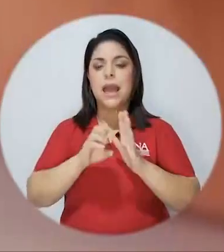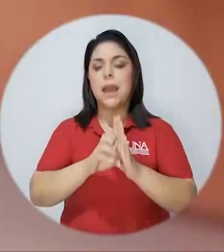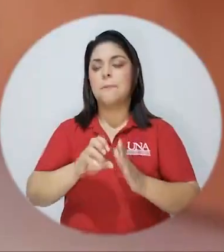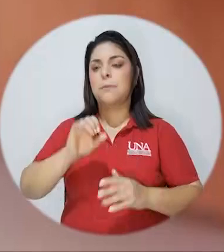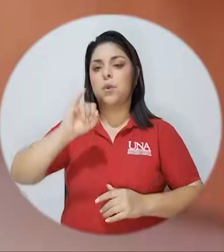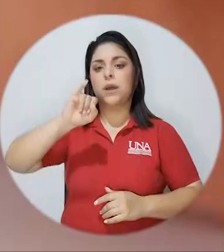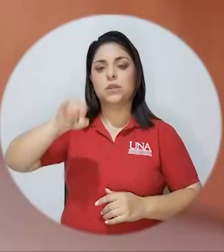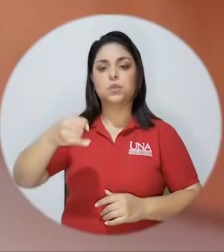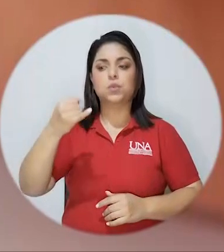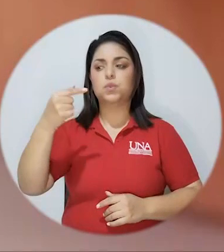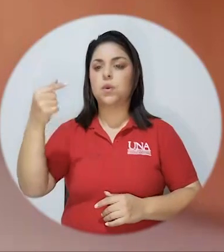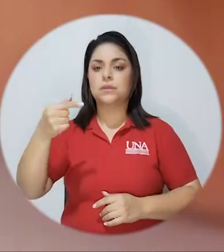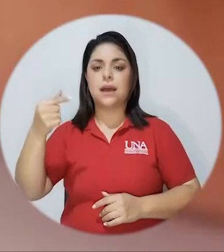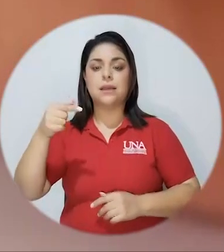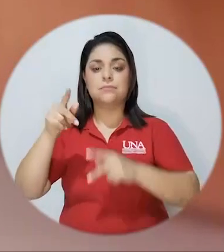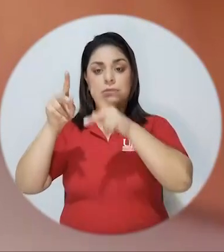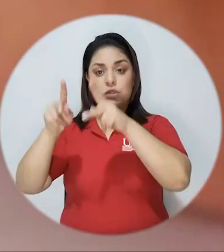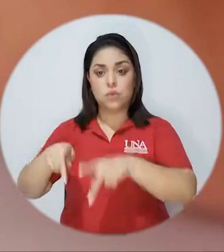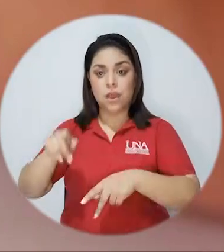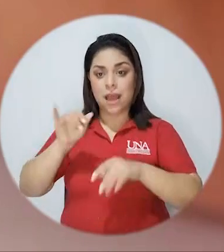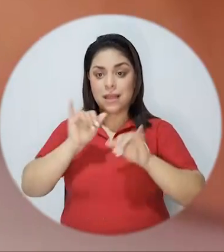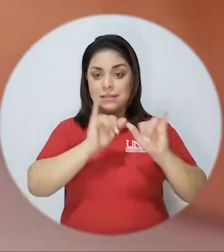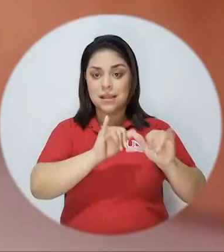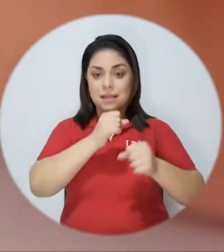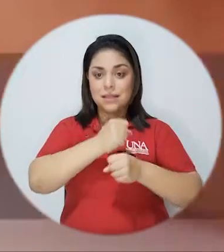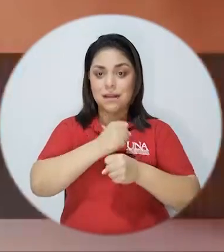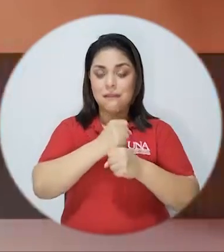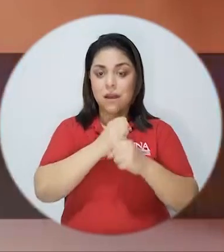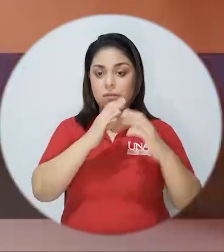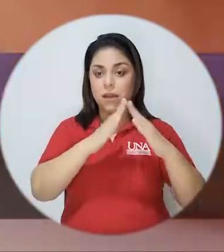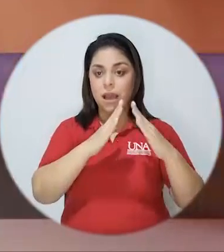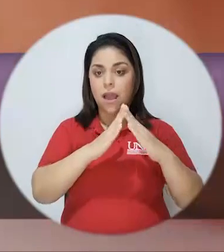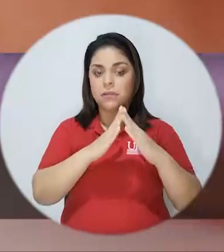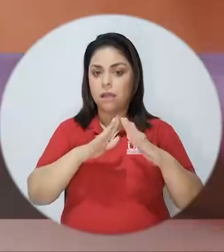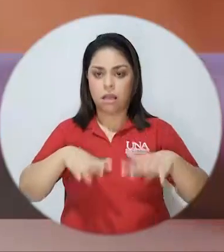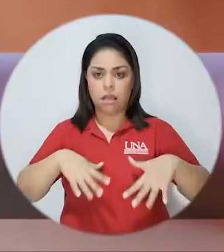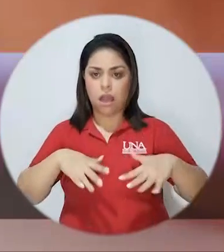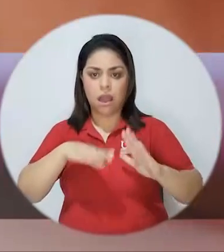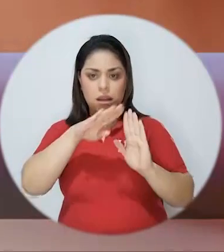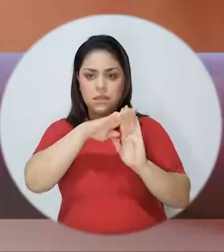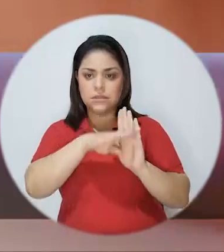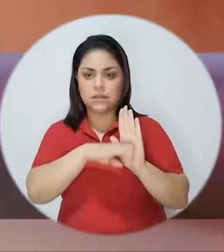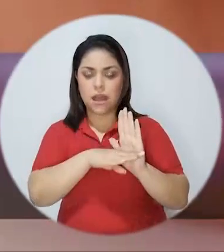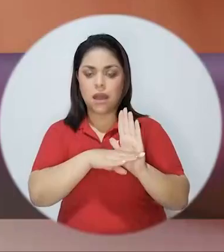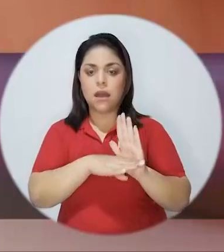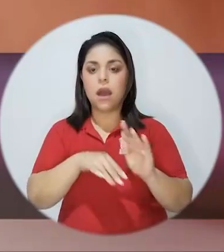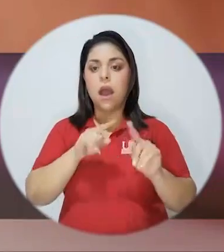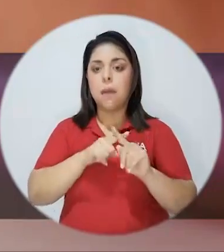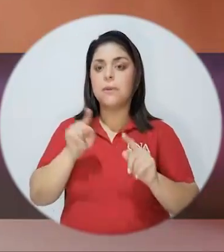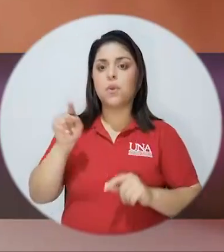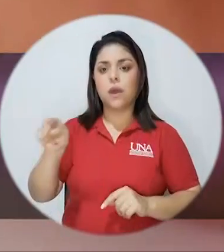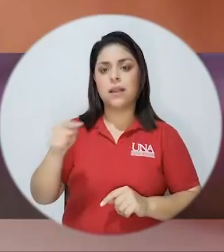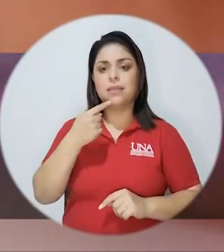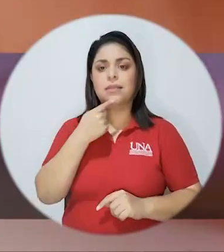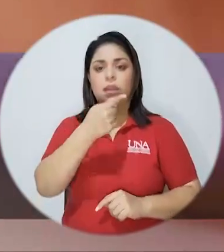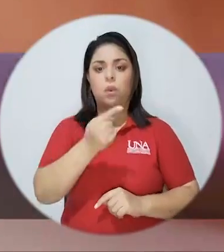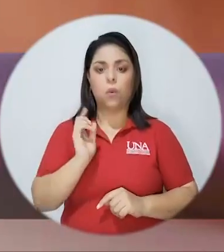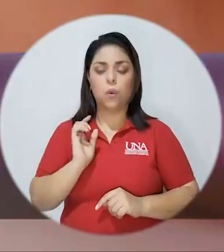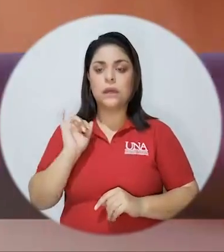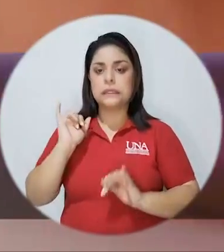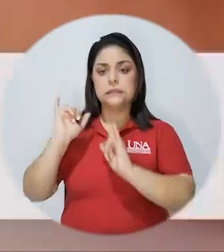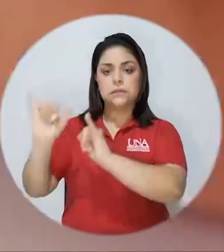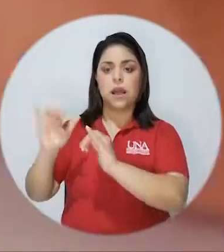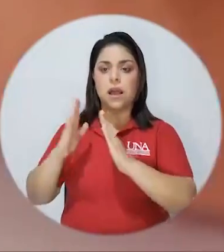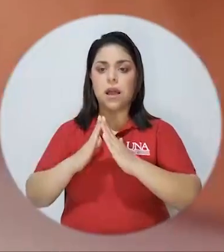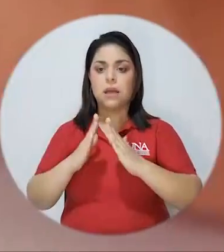Jesús González está en teletrabajo. No, no está en la lista. Ah, pero es que Jesús González le dijo al superior que estaba en teletrabajo.